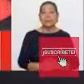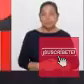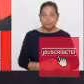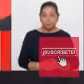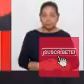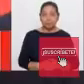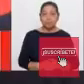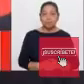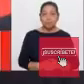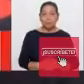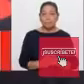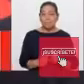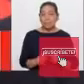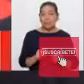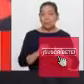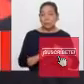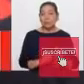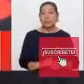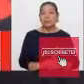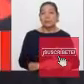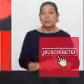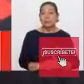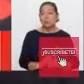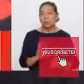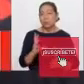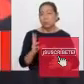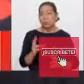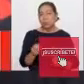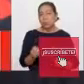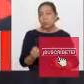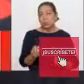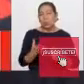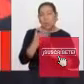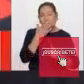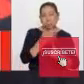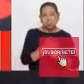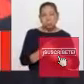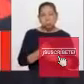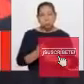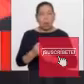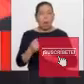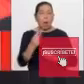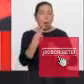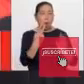fíjense, nosotros, Vanessa, hemos sufrido este embate delincuencial de secuestros